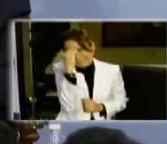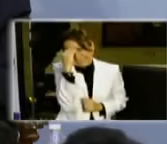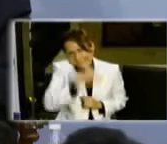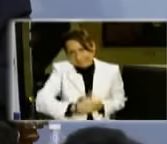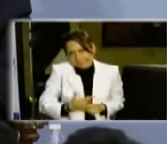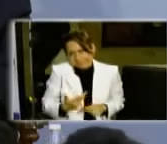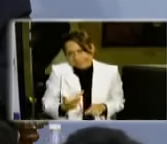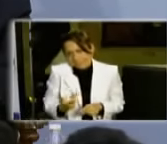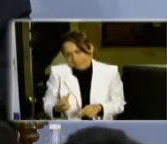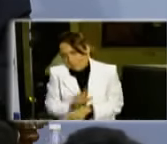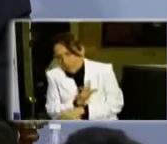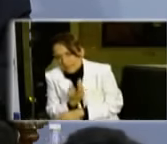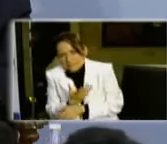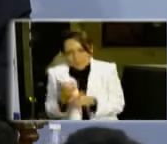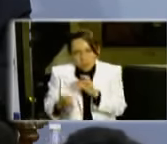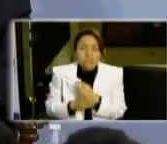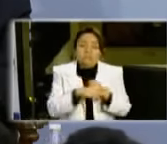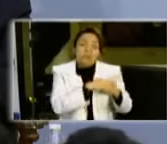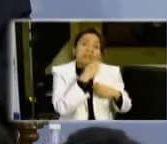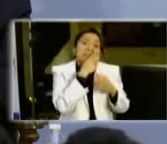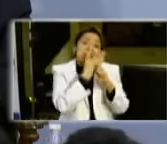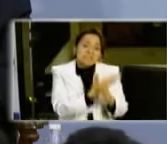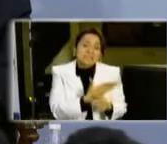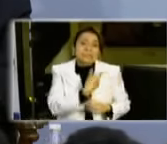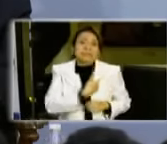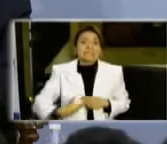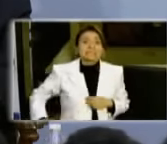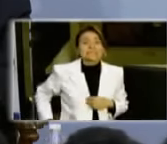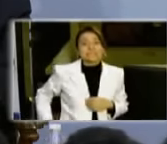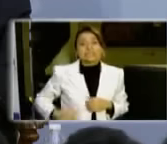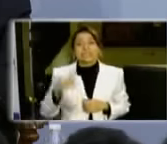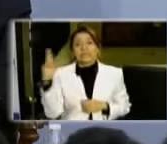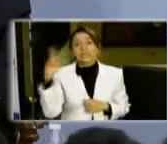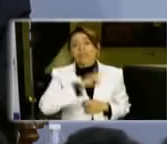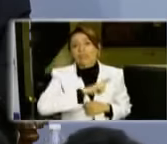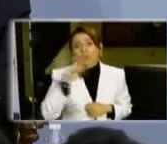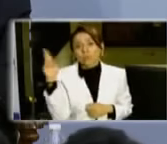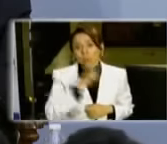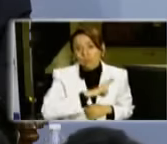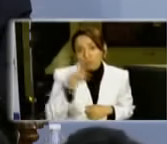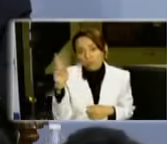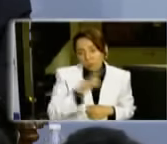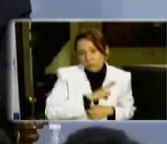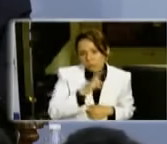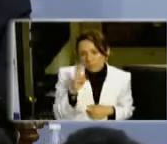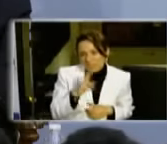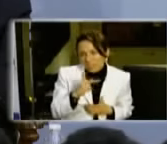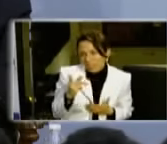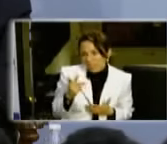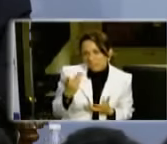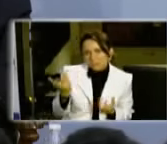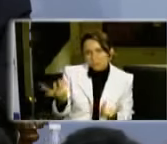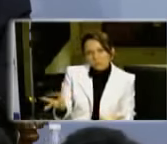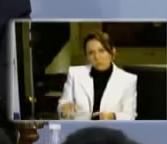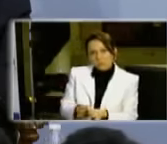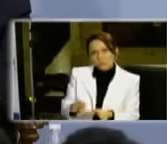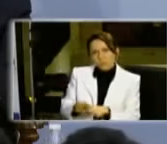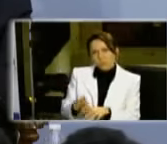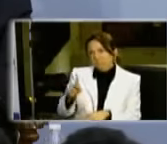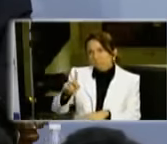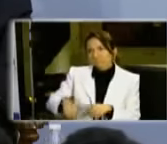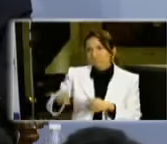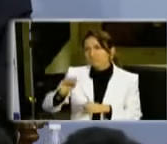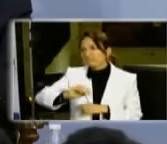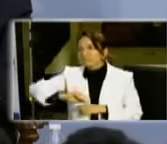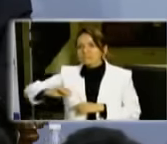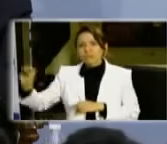dijo que el presidente de Rusia debería ser llevado al Tribunal Penal Internacional. Eso está explícitamente prohibido